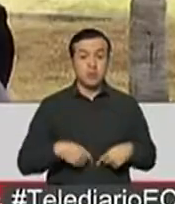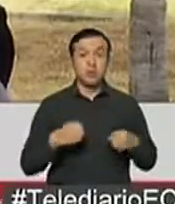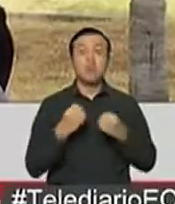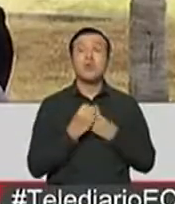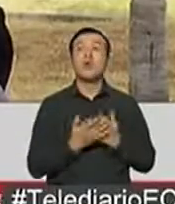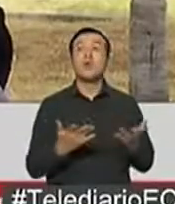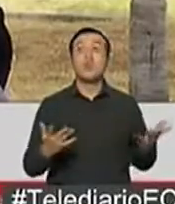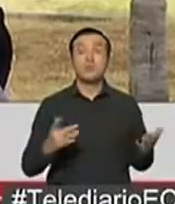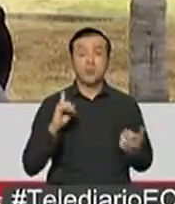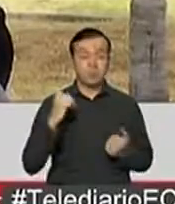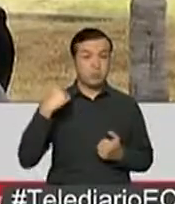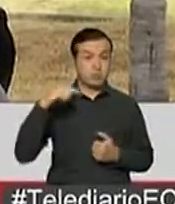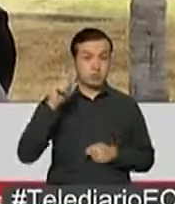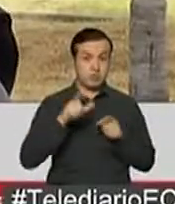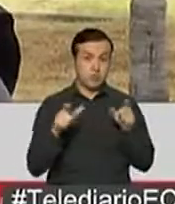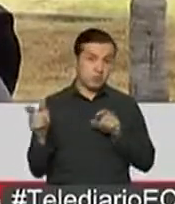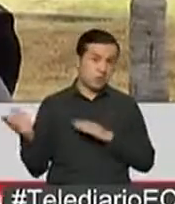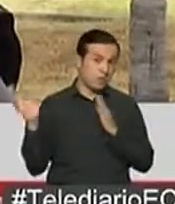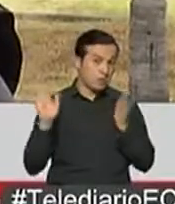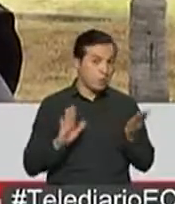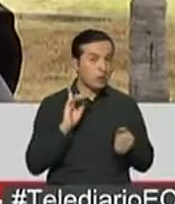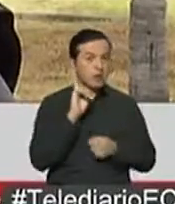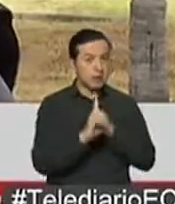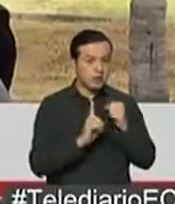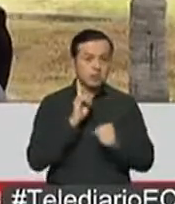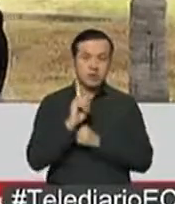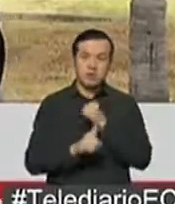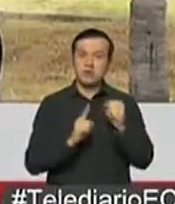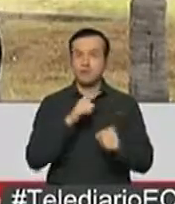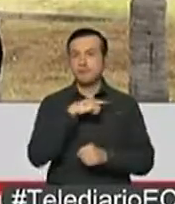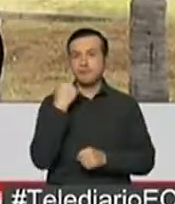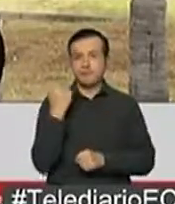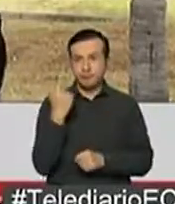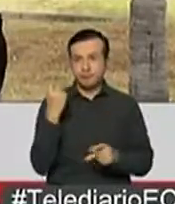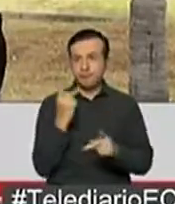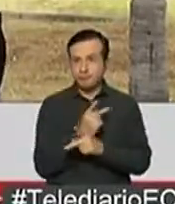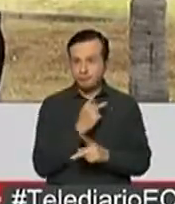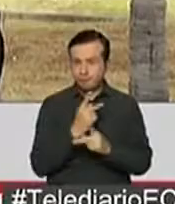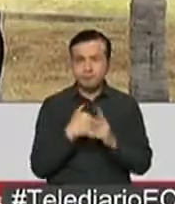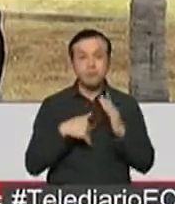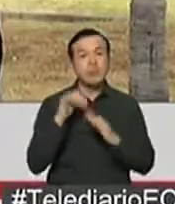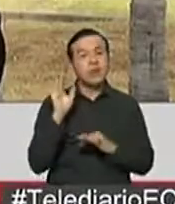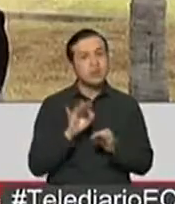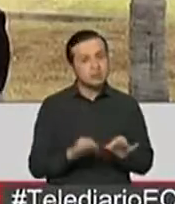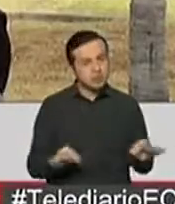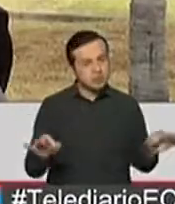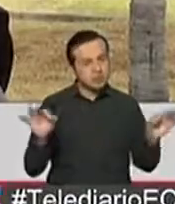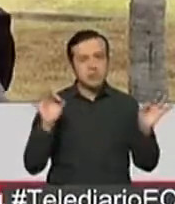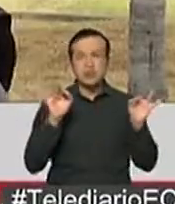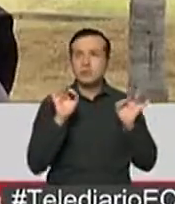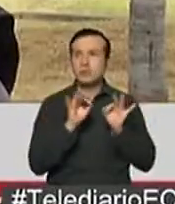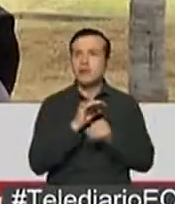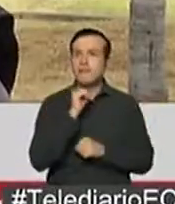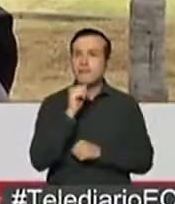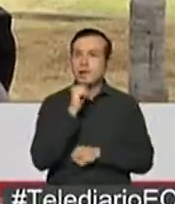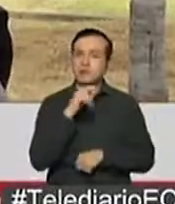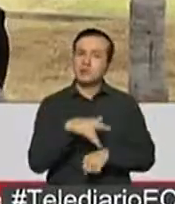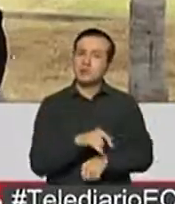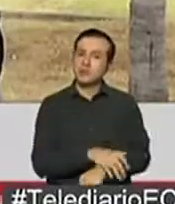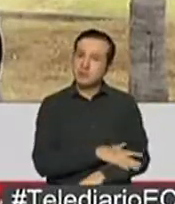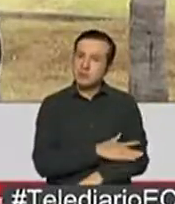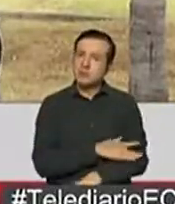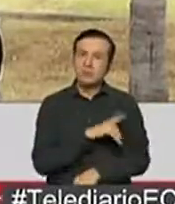de más de un millón de muertos por año y entonces el factor principal es justamente esa falta de esa falta de conciencia